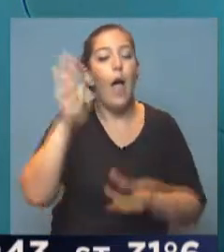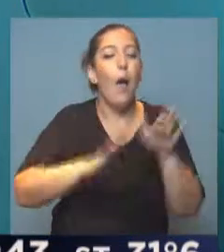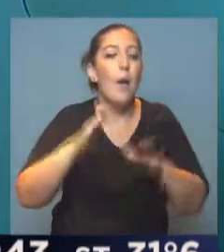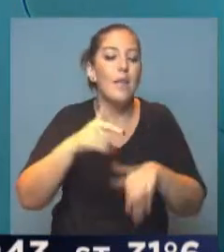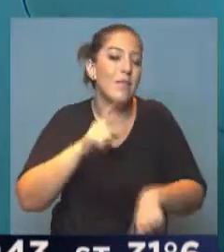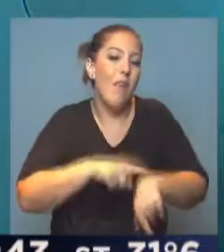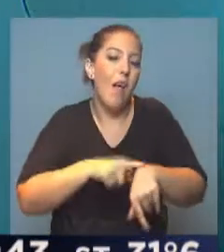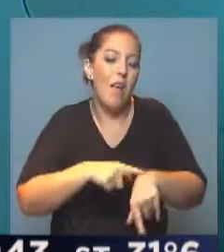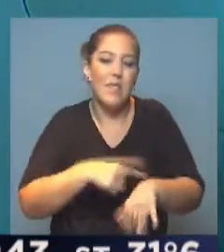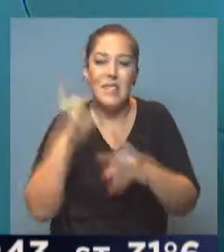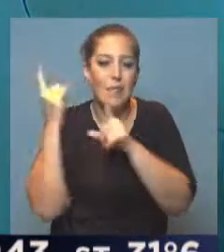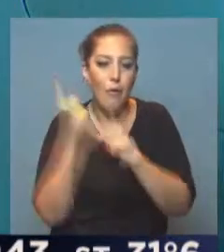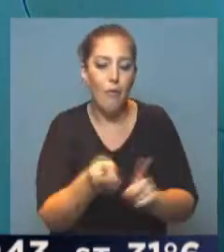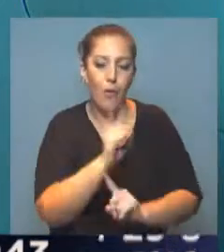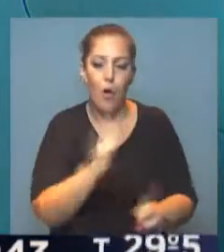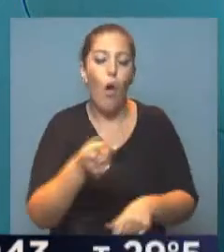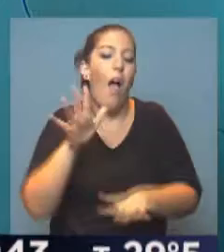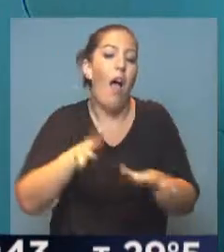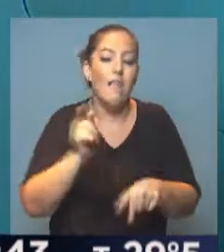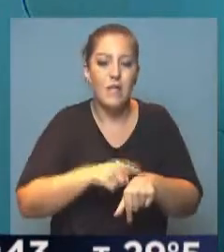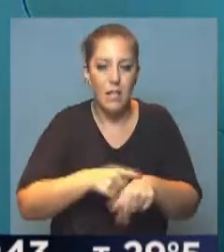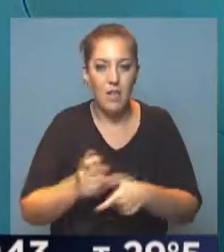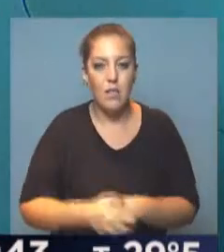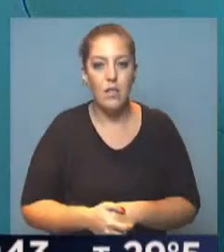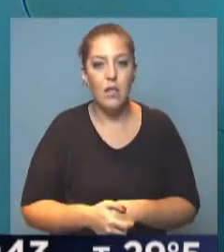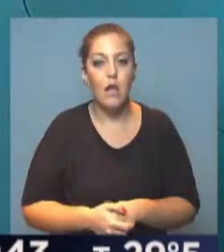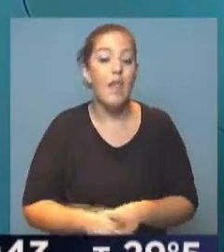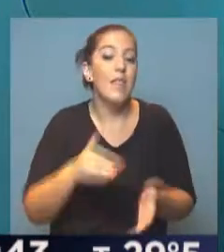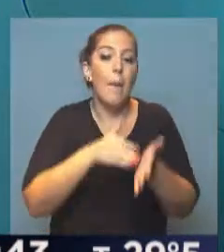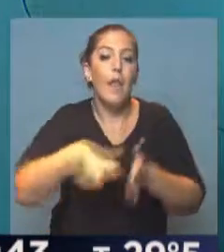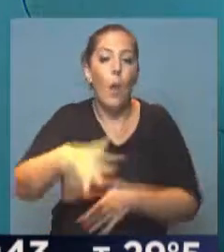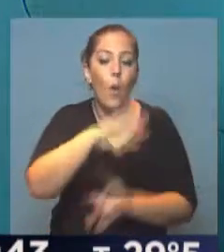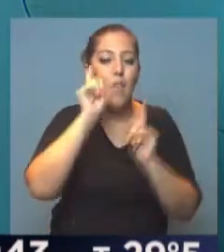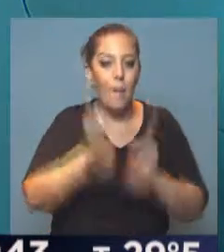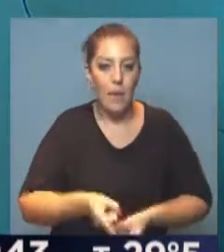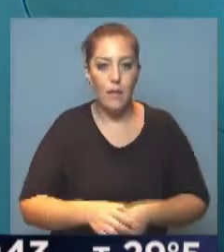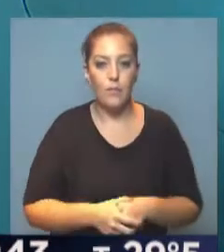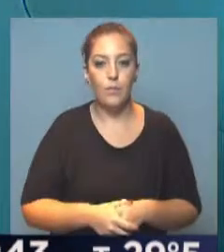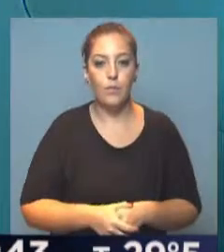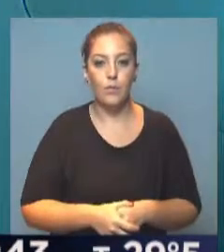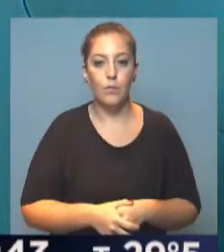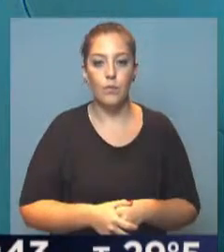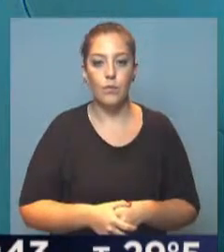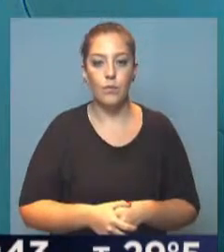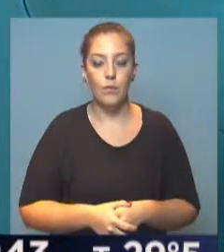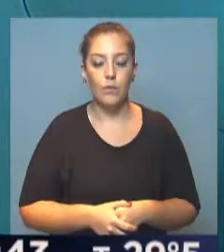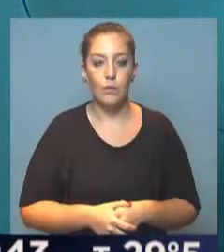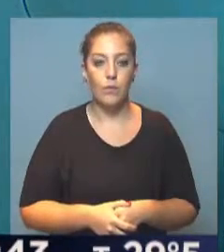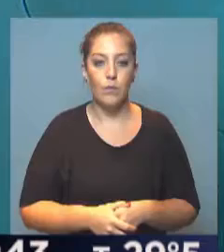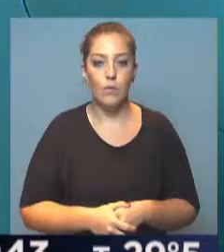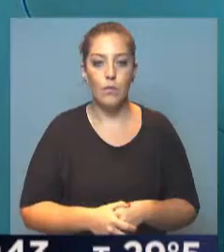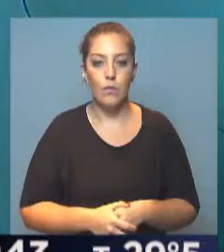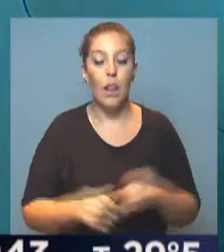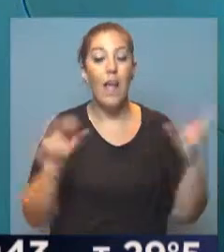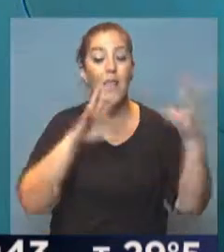de a ratos, no todo el tiempo, muy aisladito, por aquí y por allá van a producirse. De hecho, el tiempo está